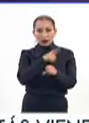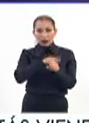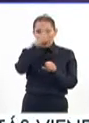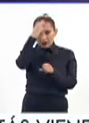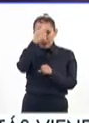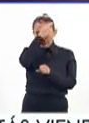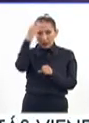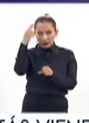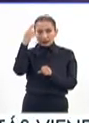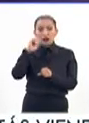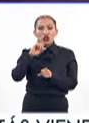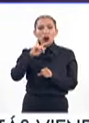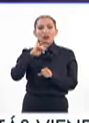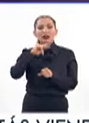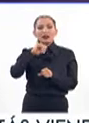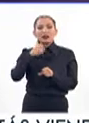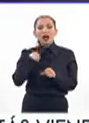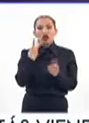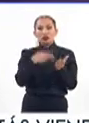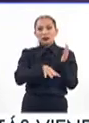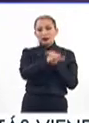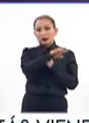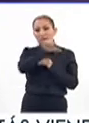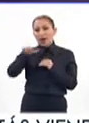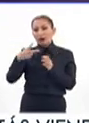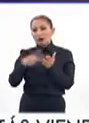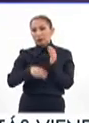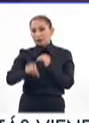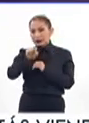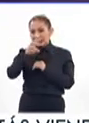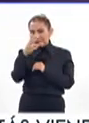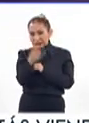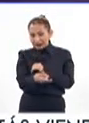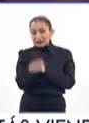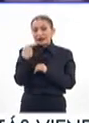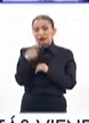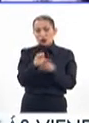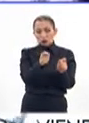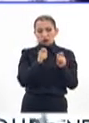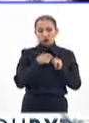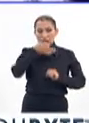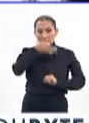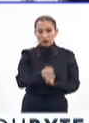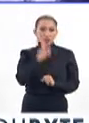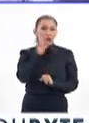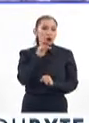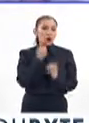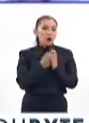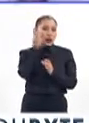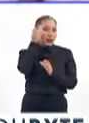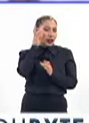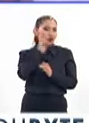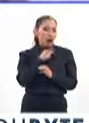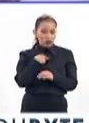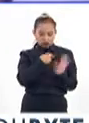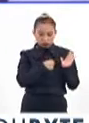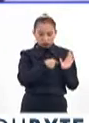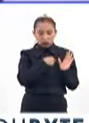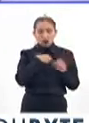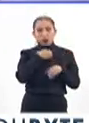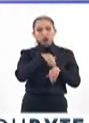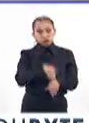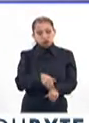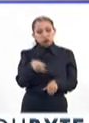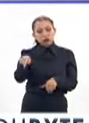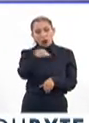de Enfermería y Obstetricia para el periodo 2019-2023. Durante la toma de protesta, la nueva directora se comprometió a cumplir